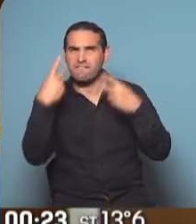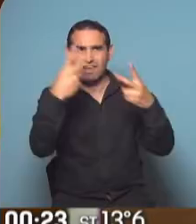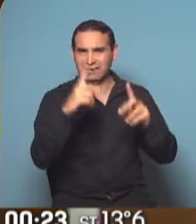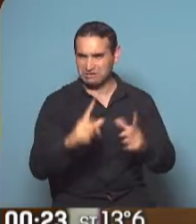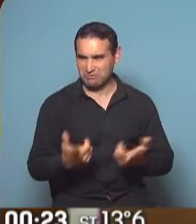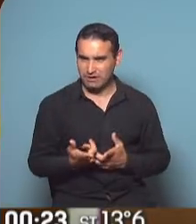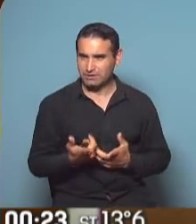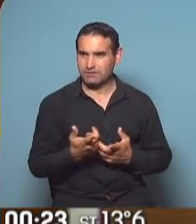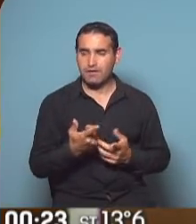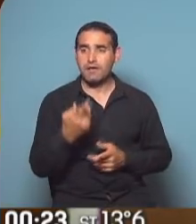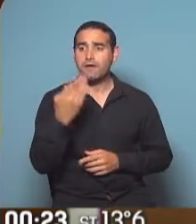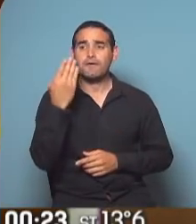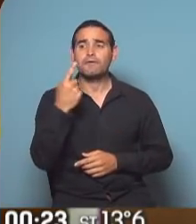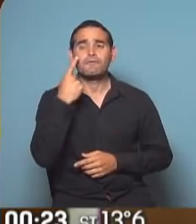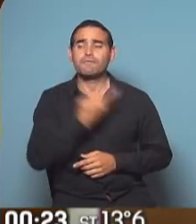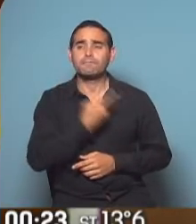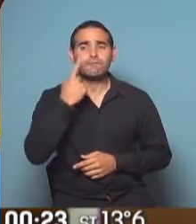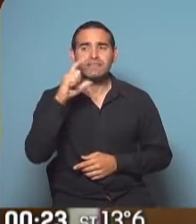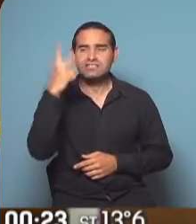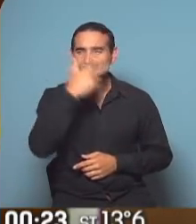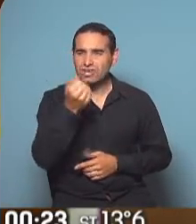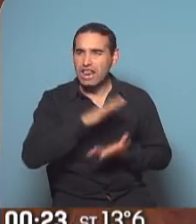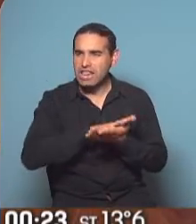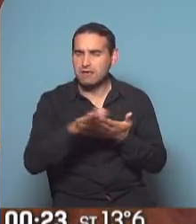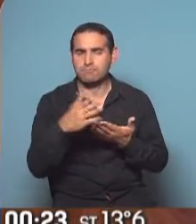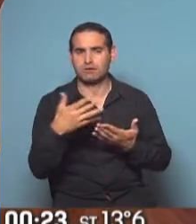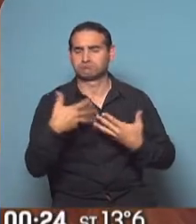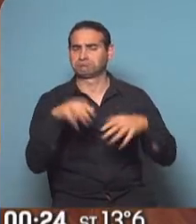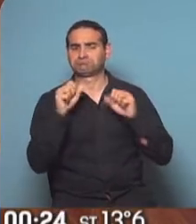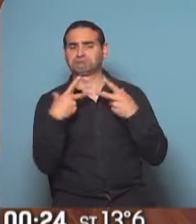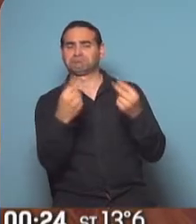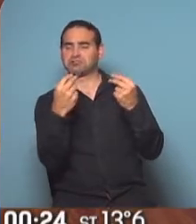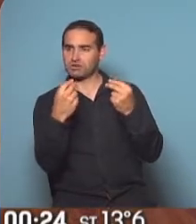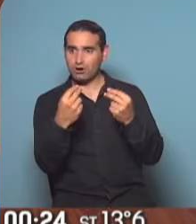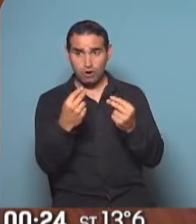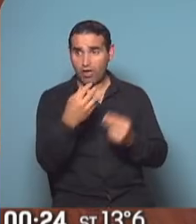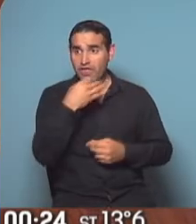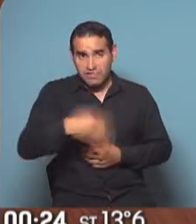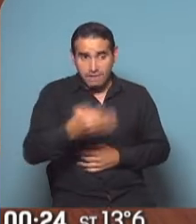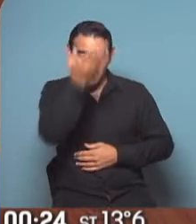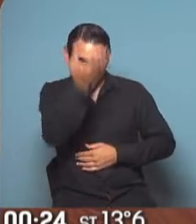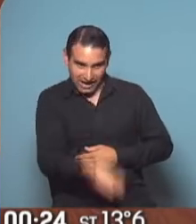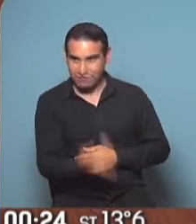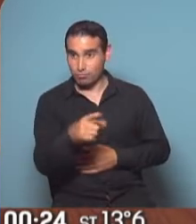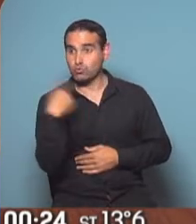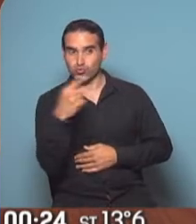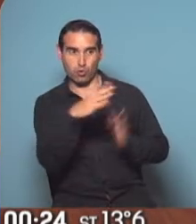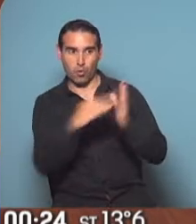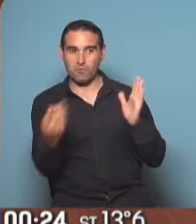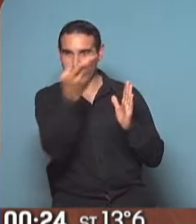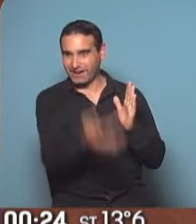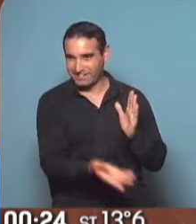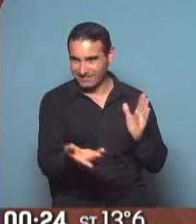ficha limpia ni evitar la investigación de patrimonios o sea tienen que darnos el ejemplo de uno de nuestros mayores problemas